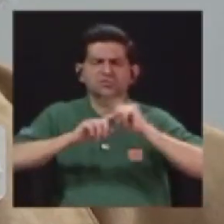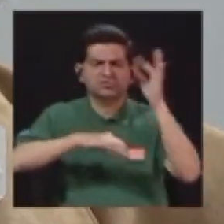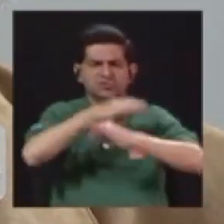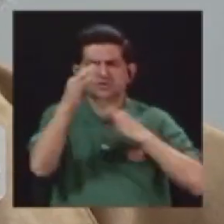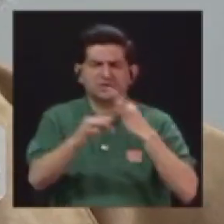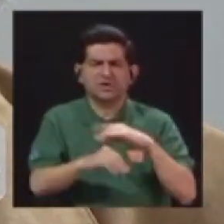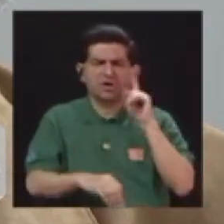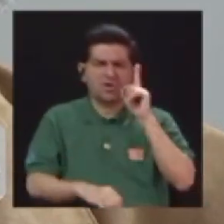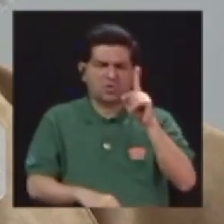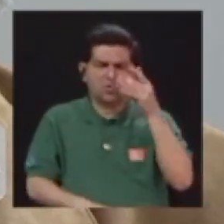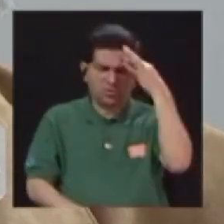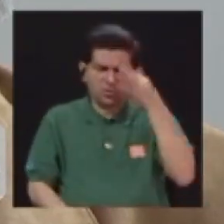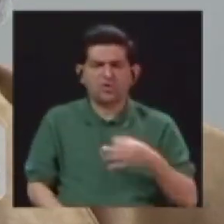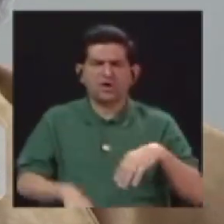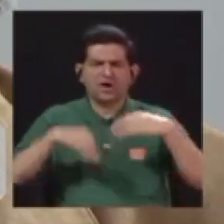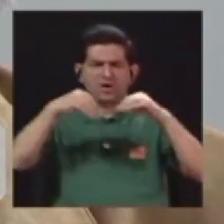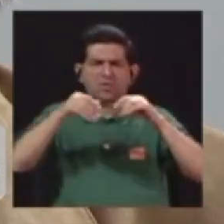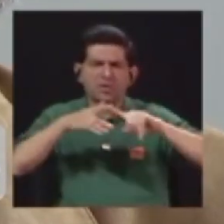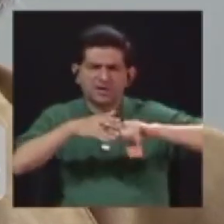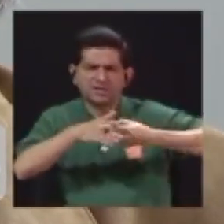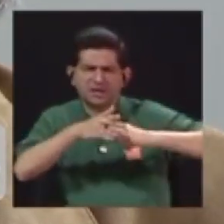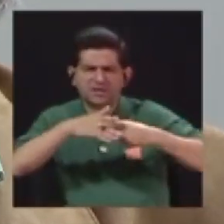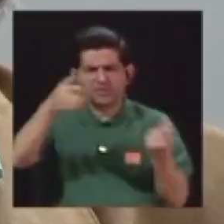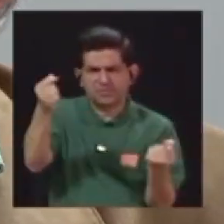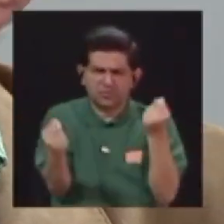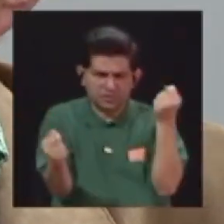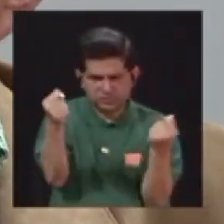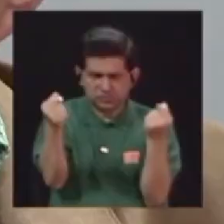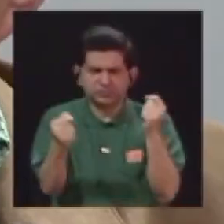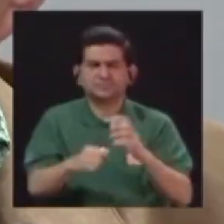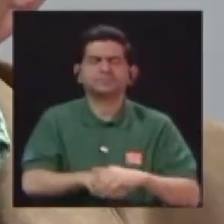Uno de ellos creo que es una venta de repuestos de automóvil.